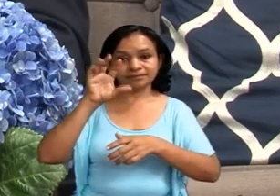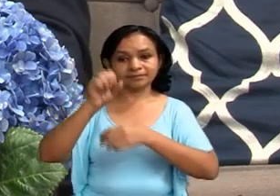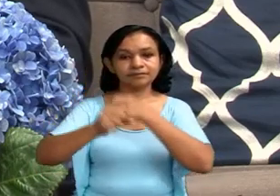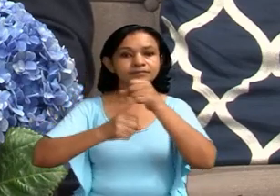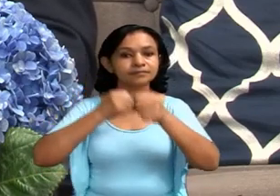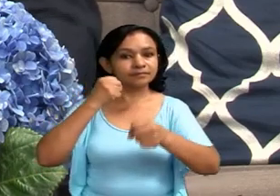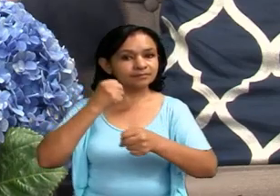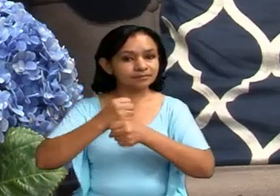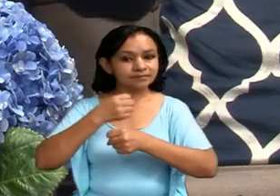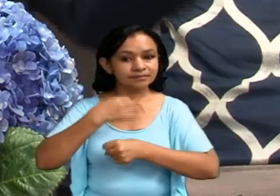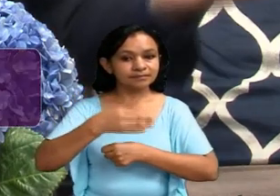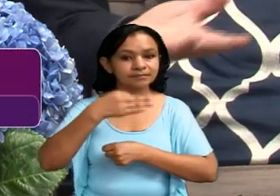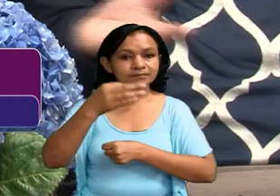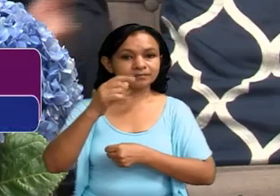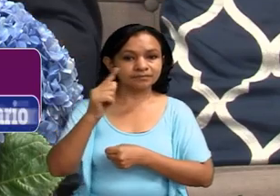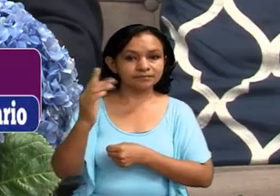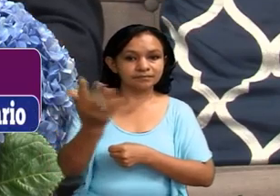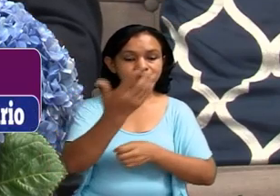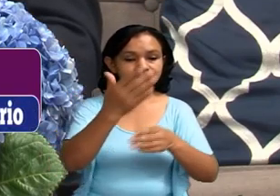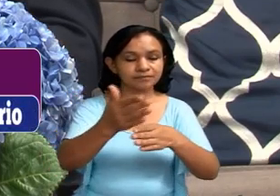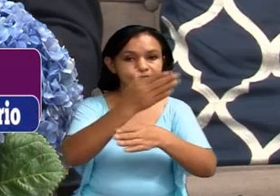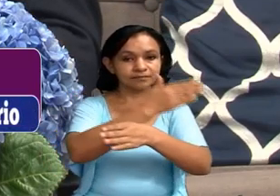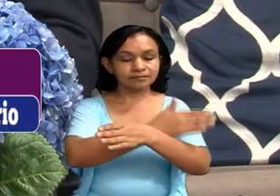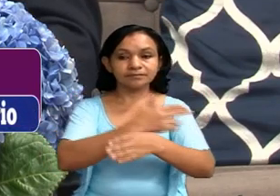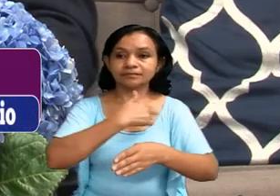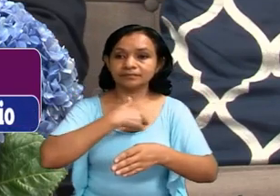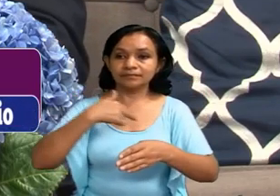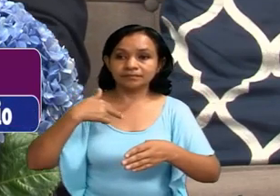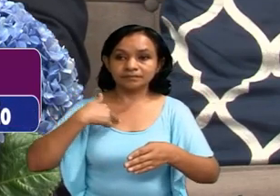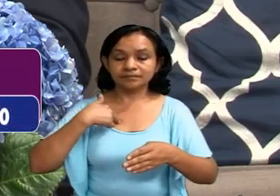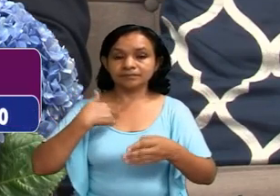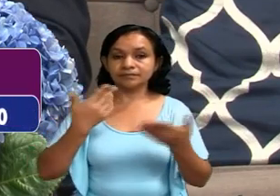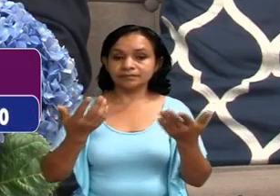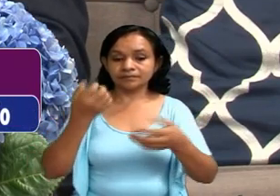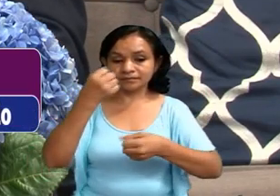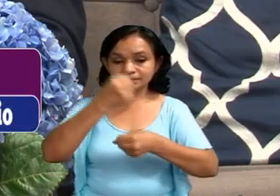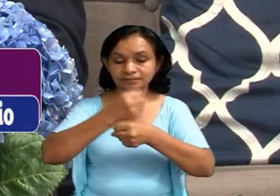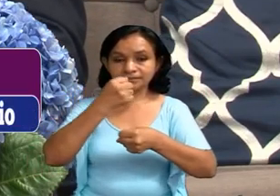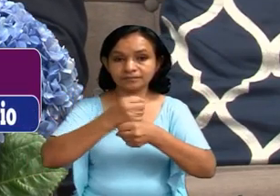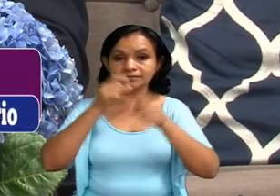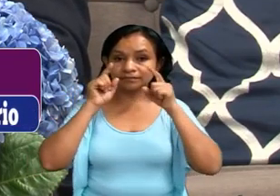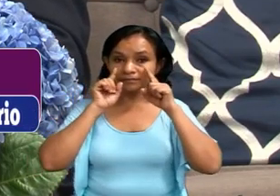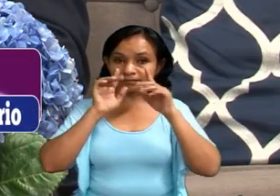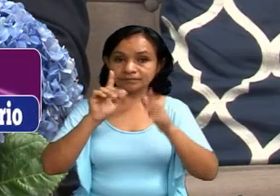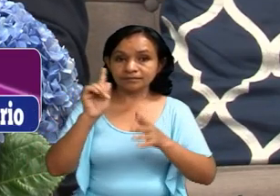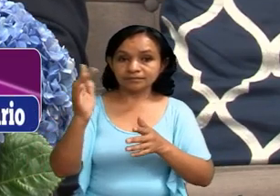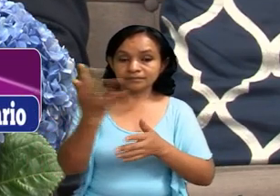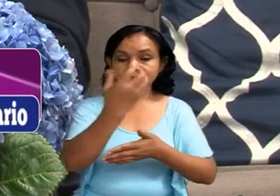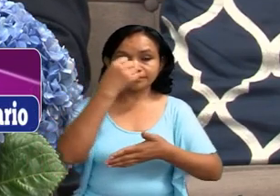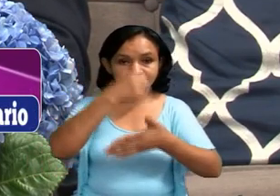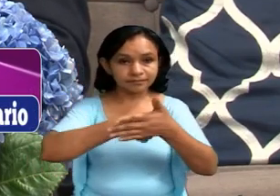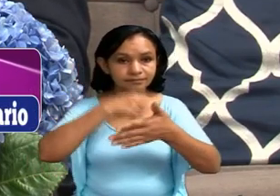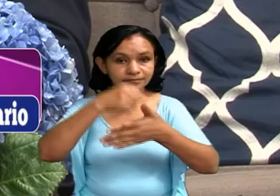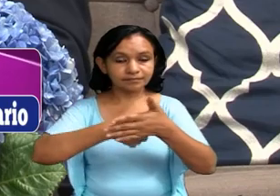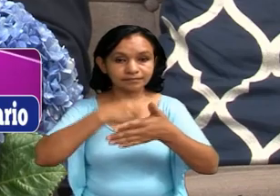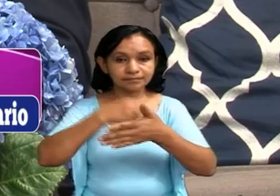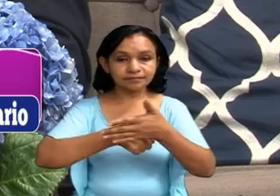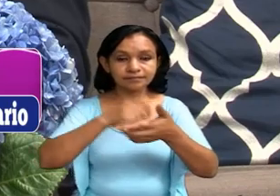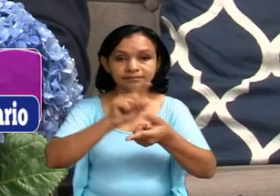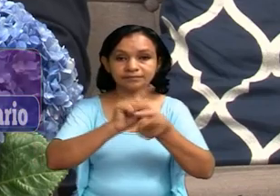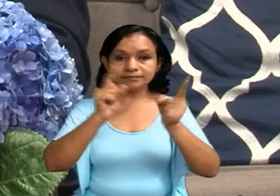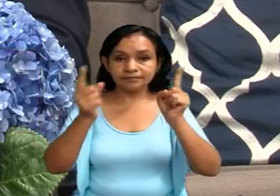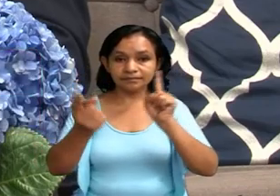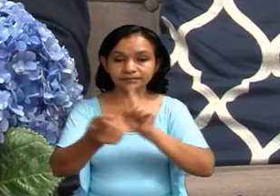no necesariamente toda la que se había hecho, pero se hace porque tenemos que hacer un trabajo de mantenimiento. Pero todos estos esfuerzos del cambio